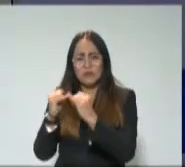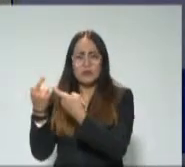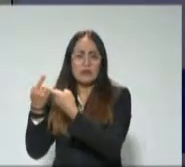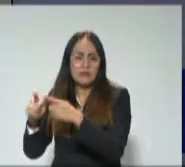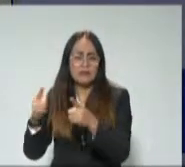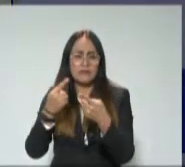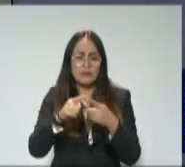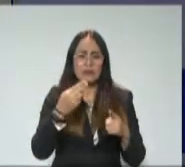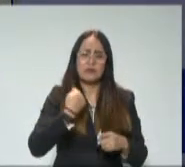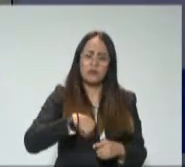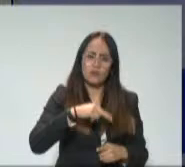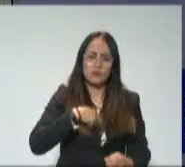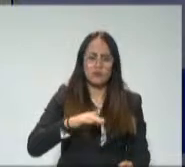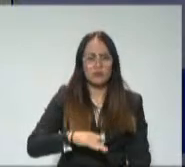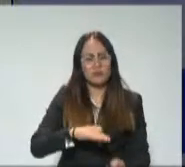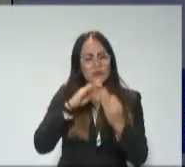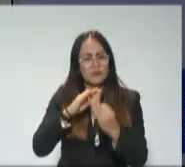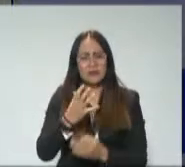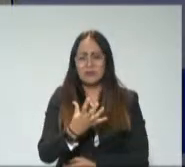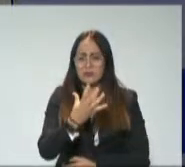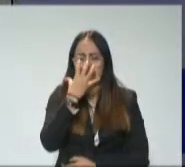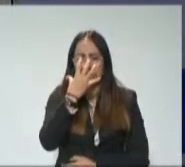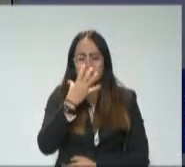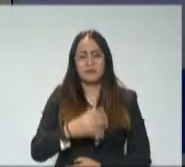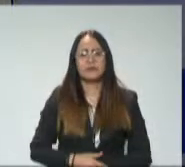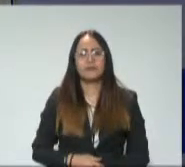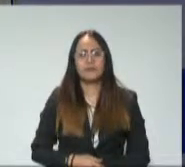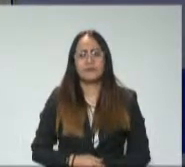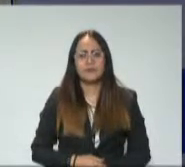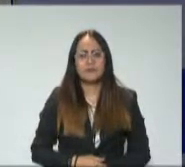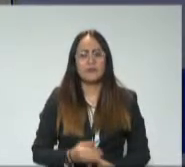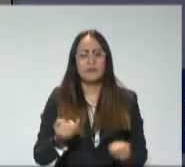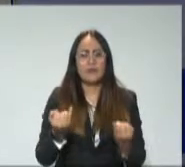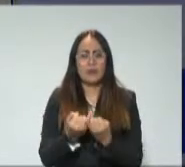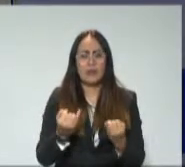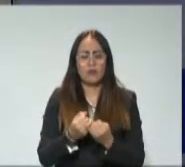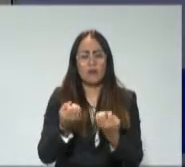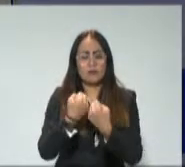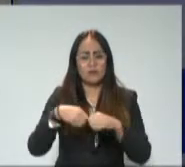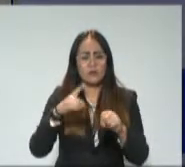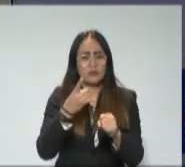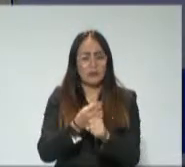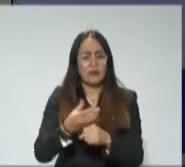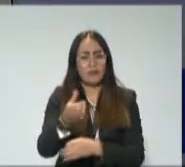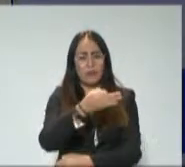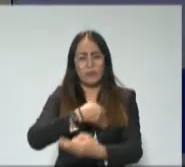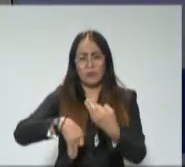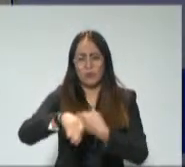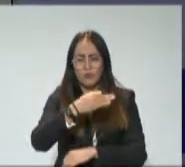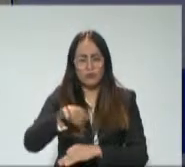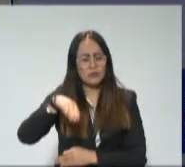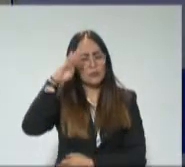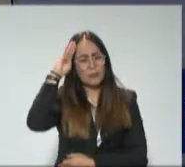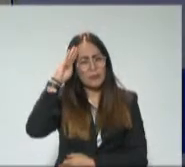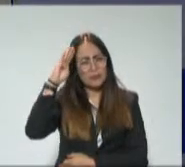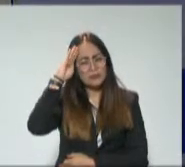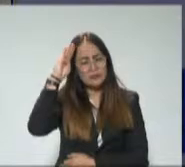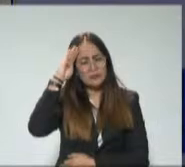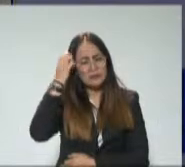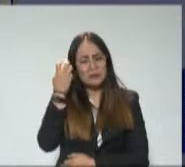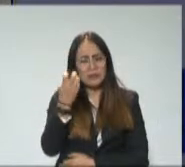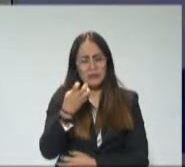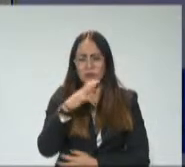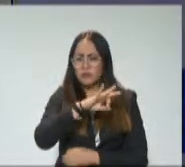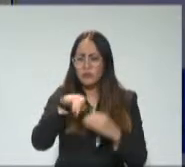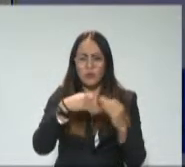que afrontar con seriedad y más importante como sociedad tenemos que reflexionar de forma